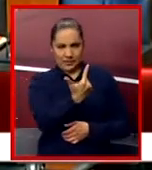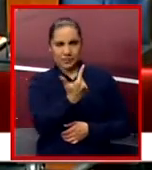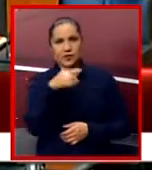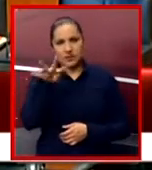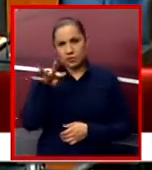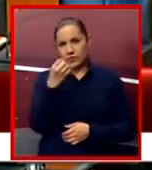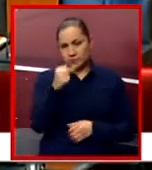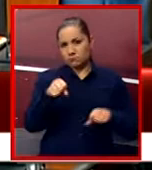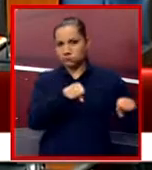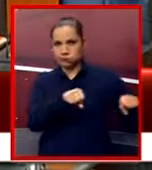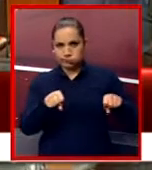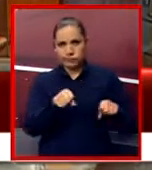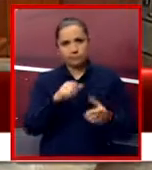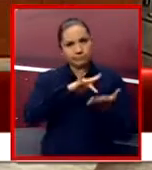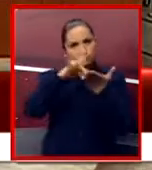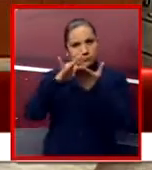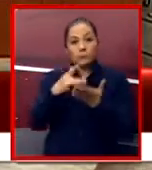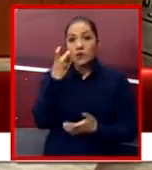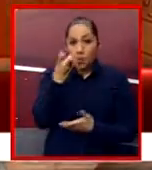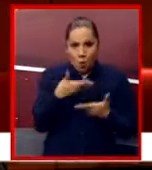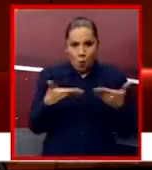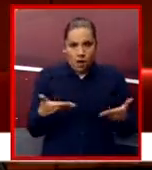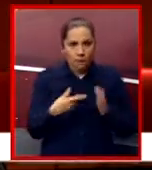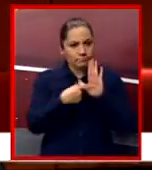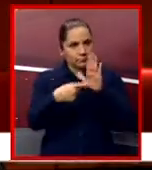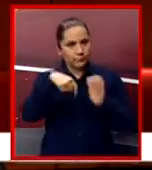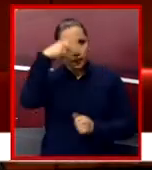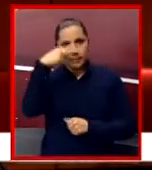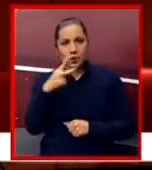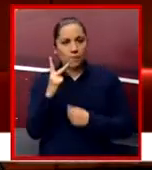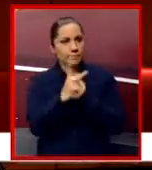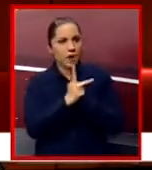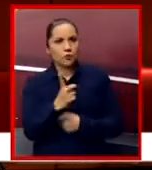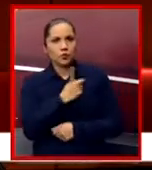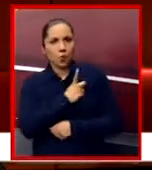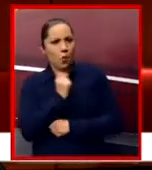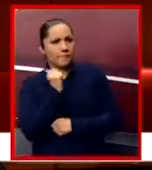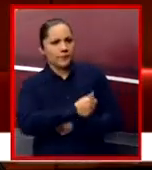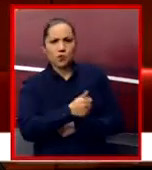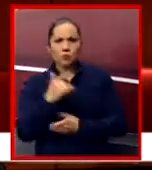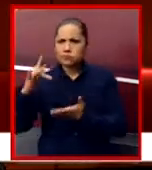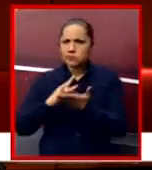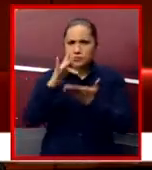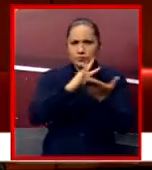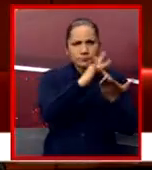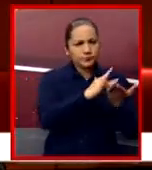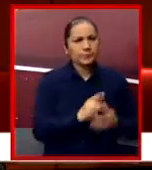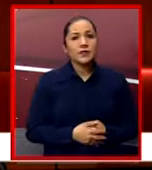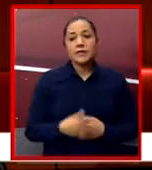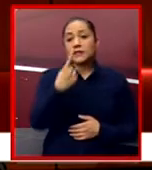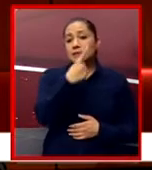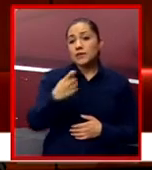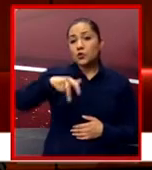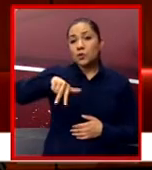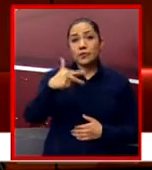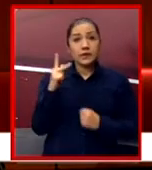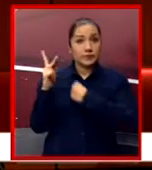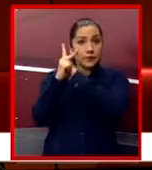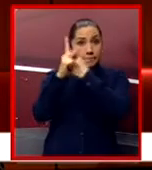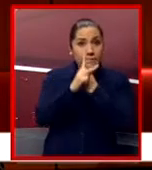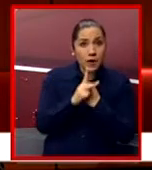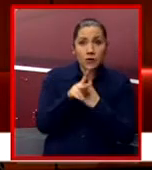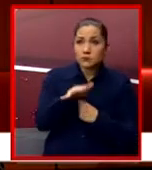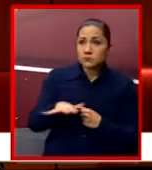México no está solo en el concierto internacional. Recibimos condolencias de 113 países y territorios y recibimos